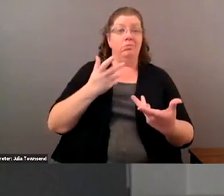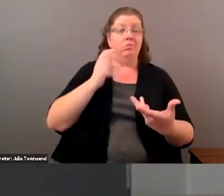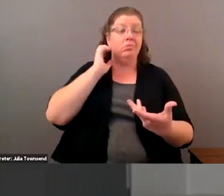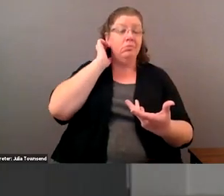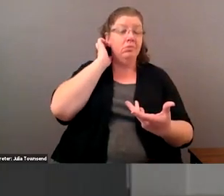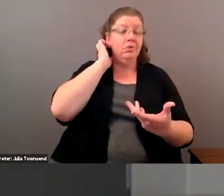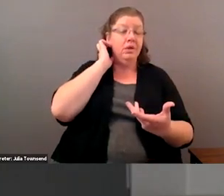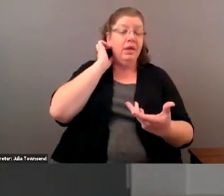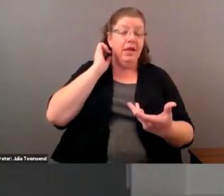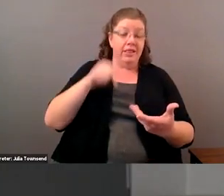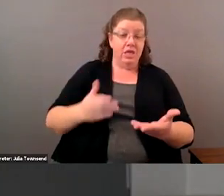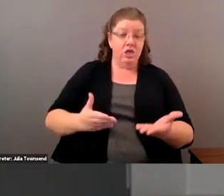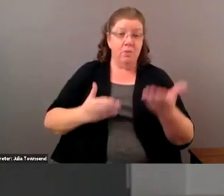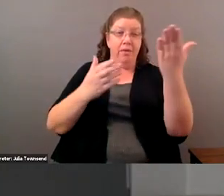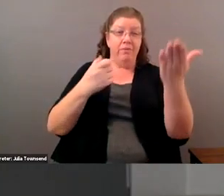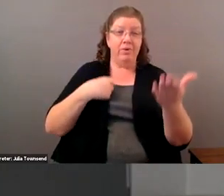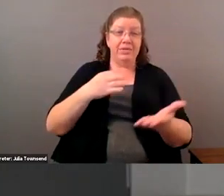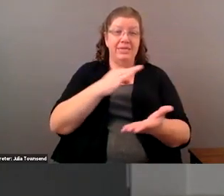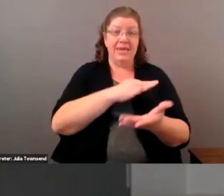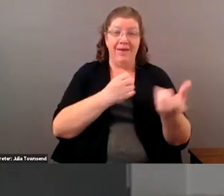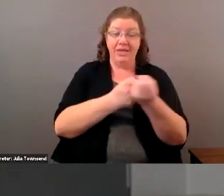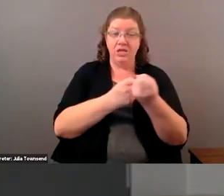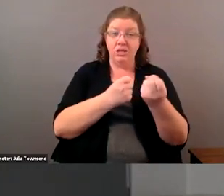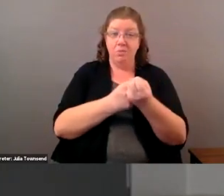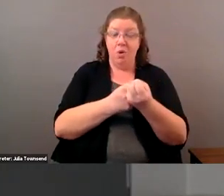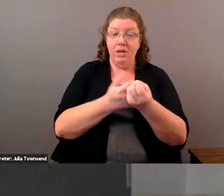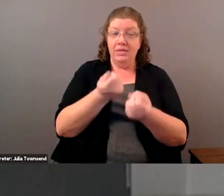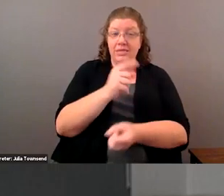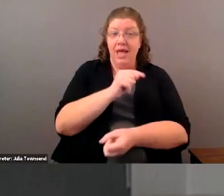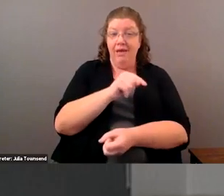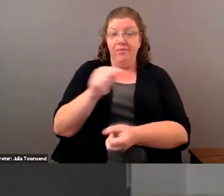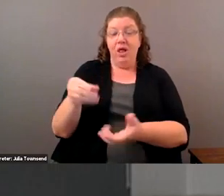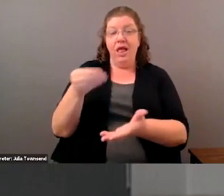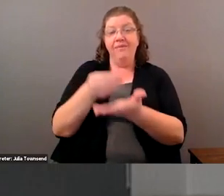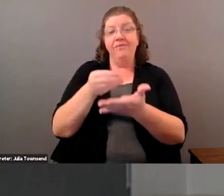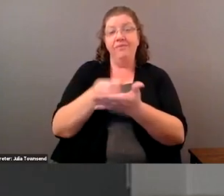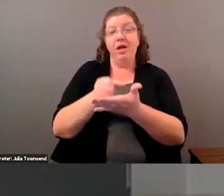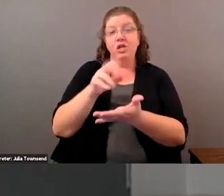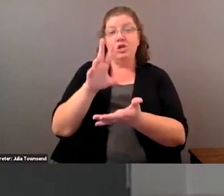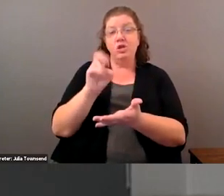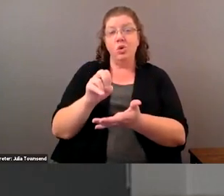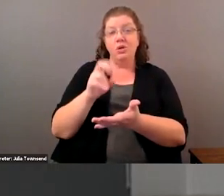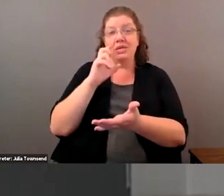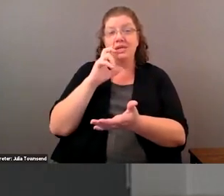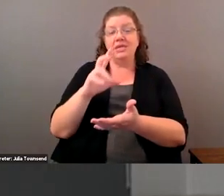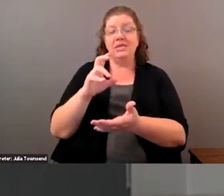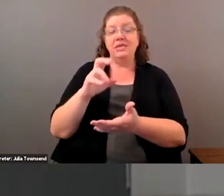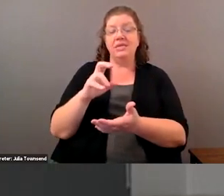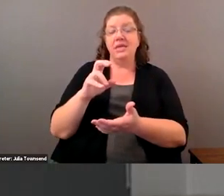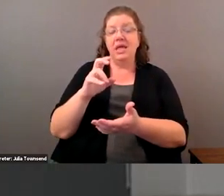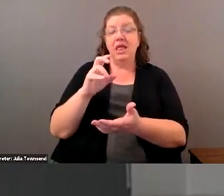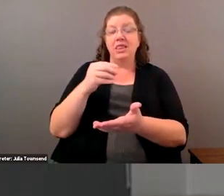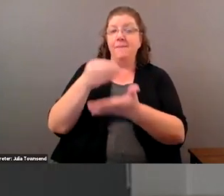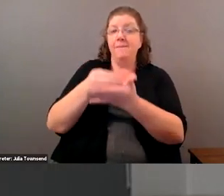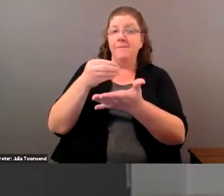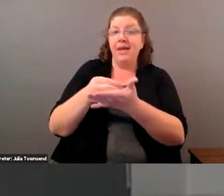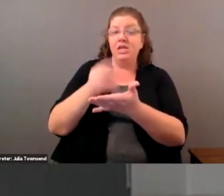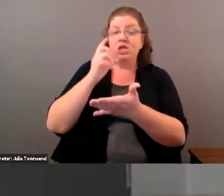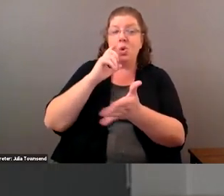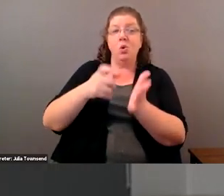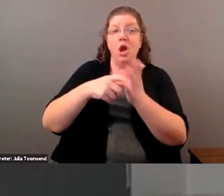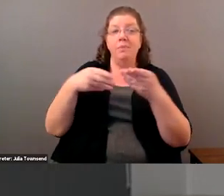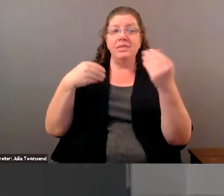millones esto es lo que proporciona la señora de leche y en en esta proposición para las medidas de contribución algunos de